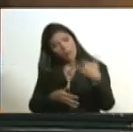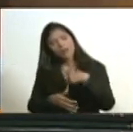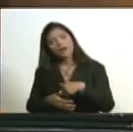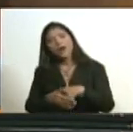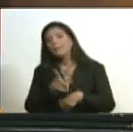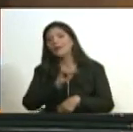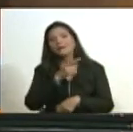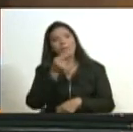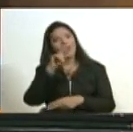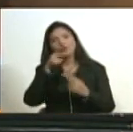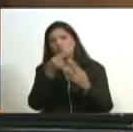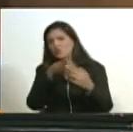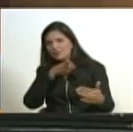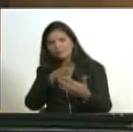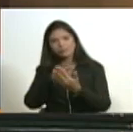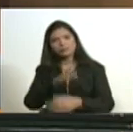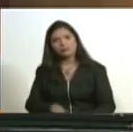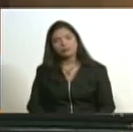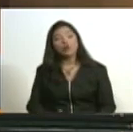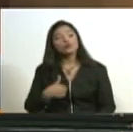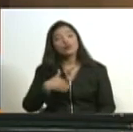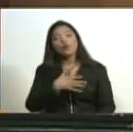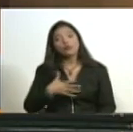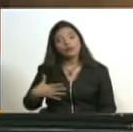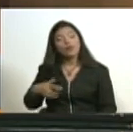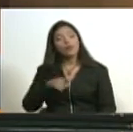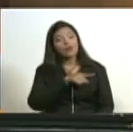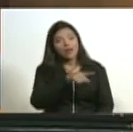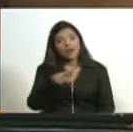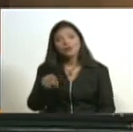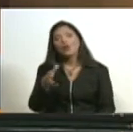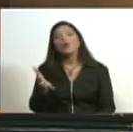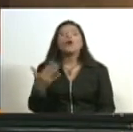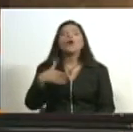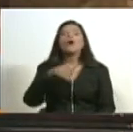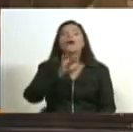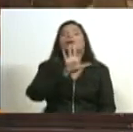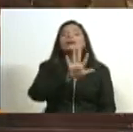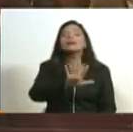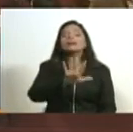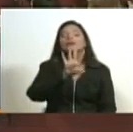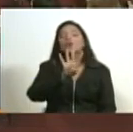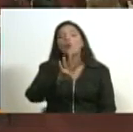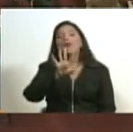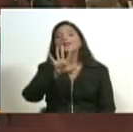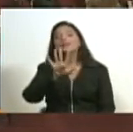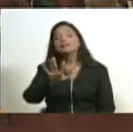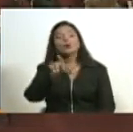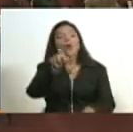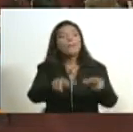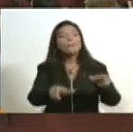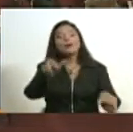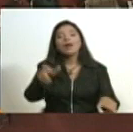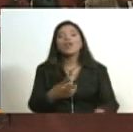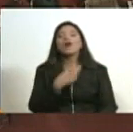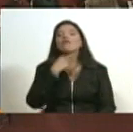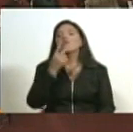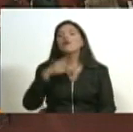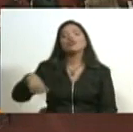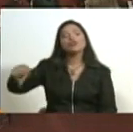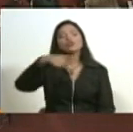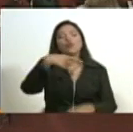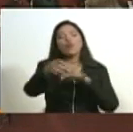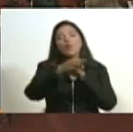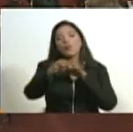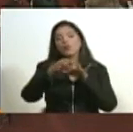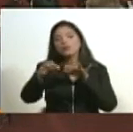más daño. Yo quiero que estén con los 545 constituyentes allí, la voz de todos los municipios,